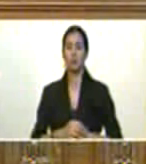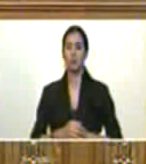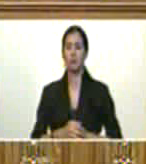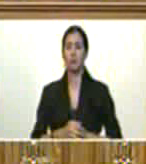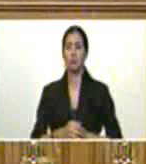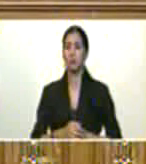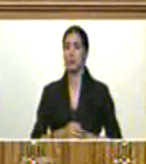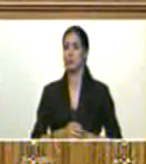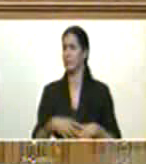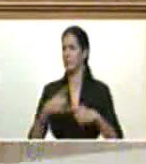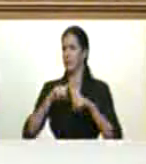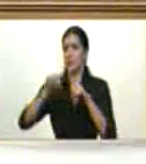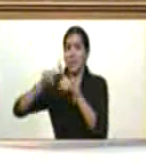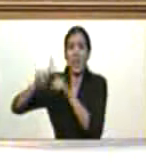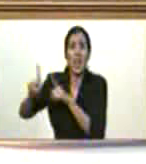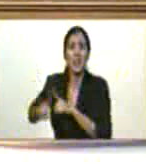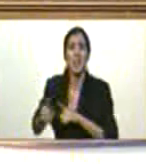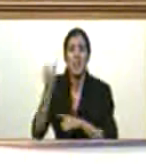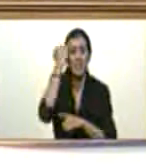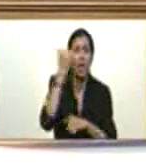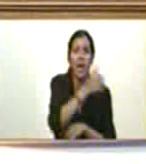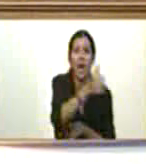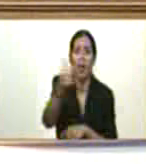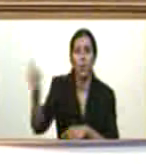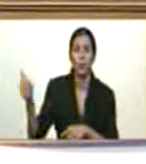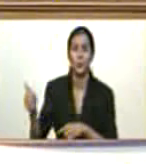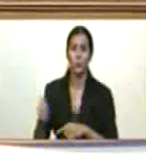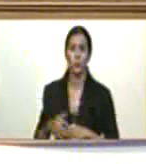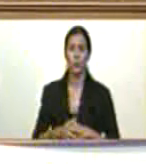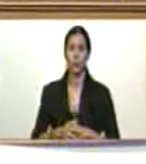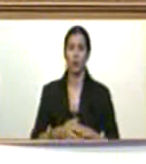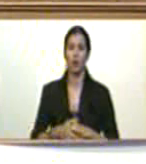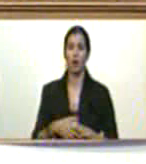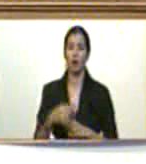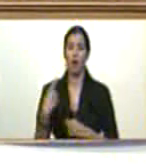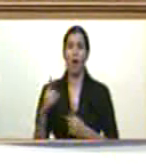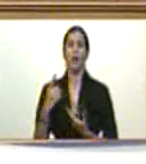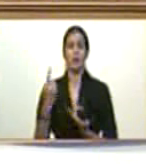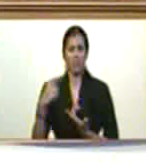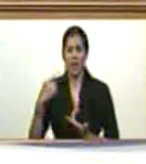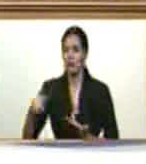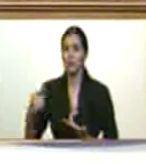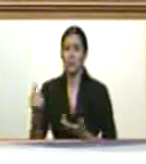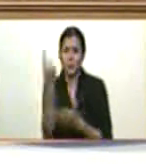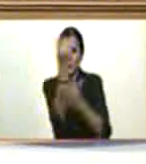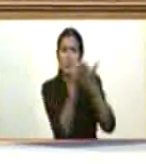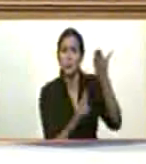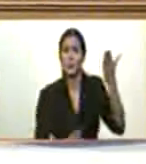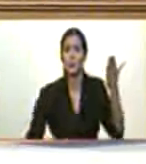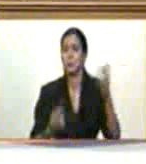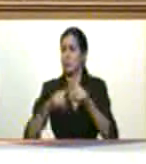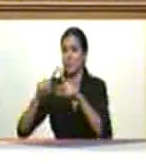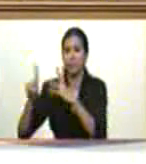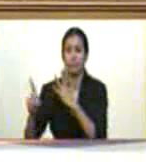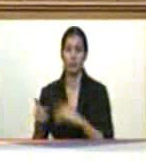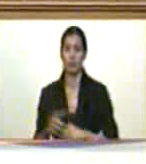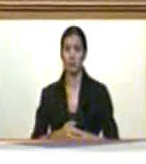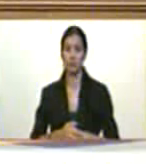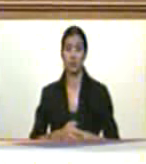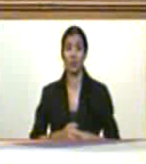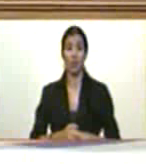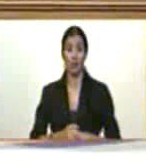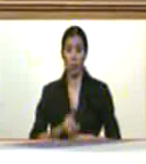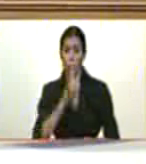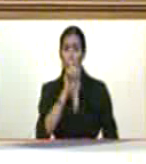representado de mil formas en el corazón de cada uno de nosotros. No puedo creer que haya un solo venezolano que no ame a